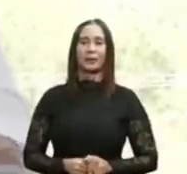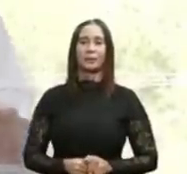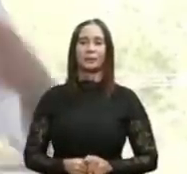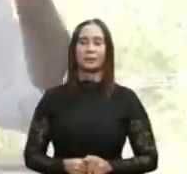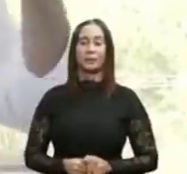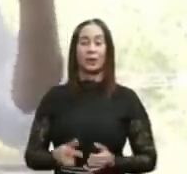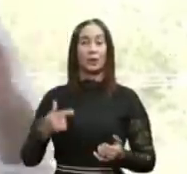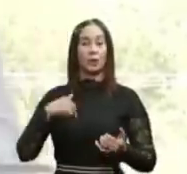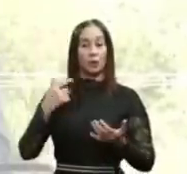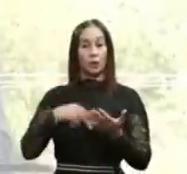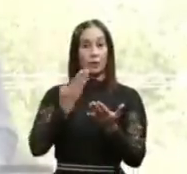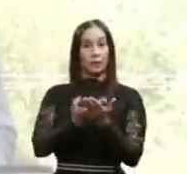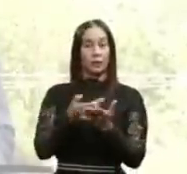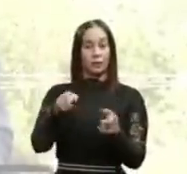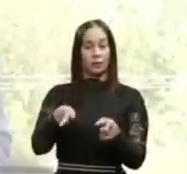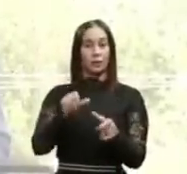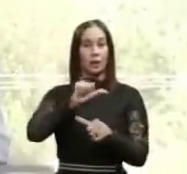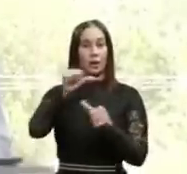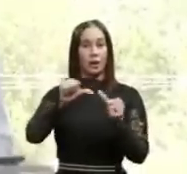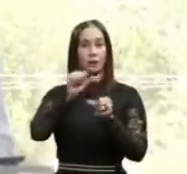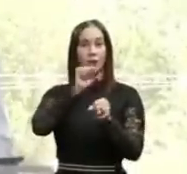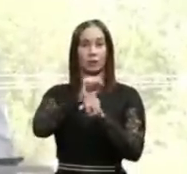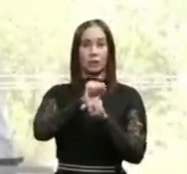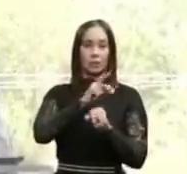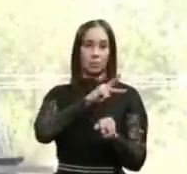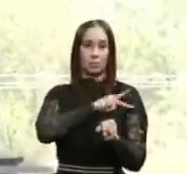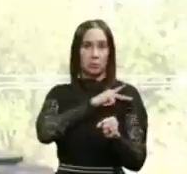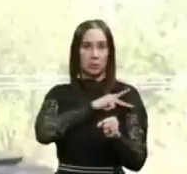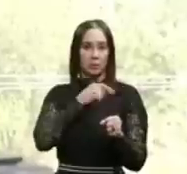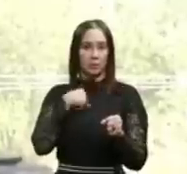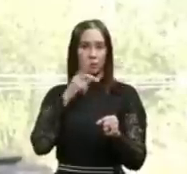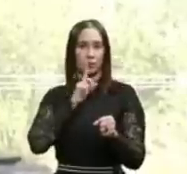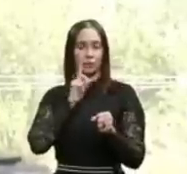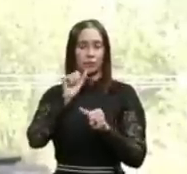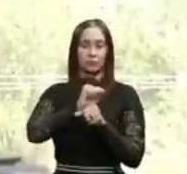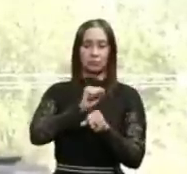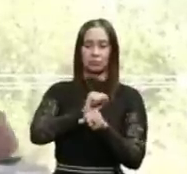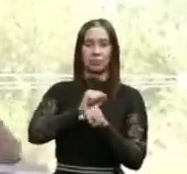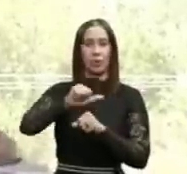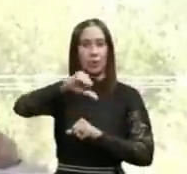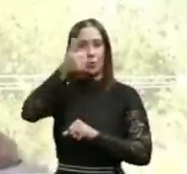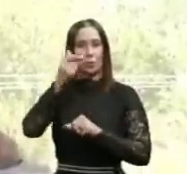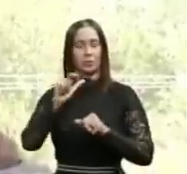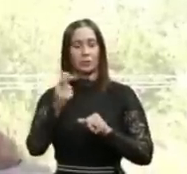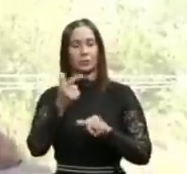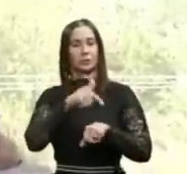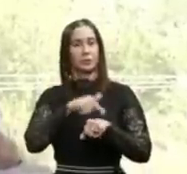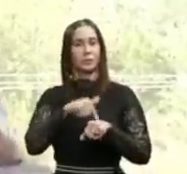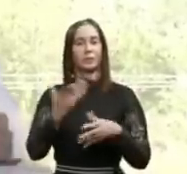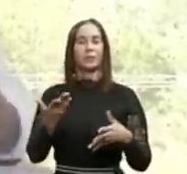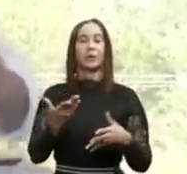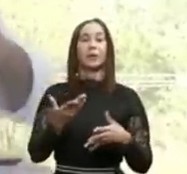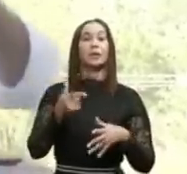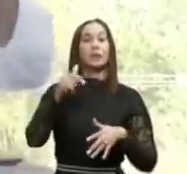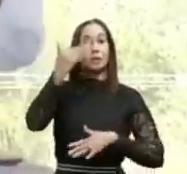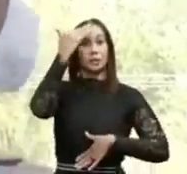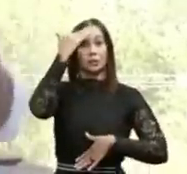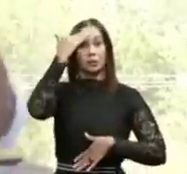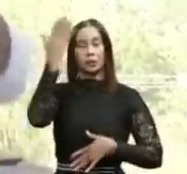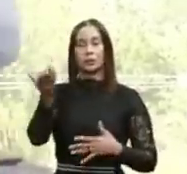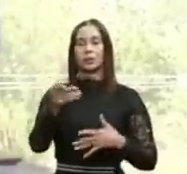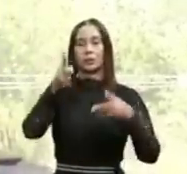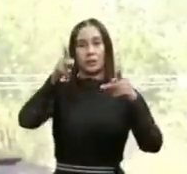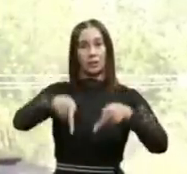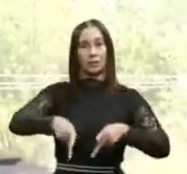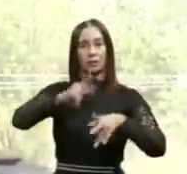He venido y he trabajado de manera privada en muchas ocasiones aquí. Y sé lo